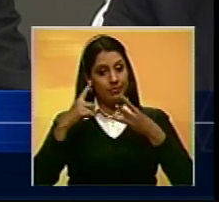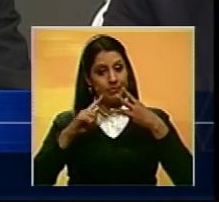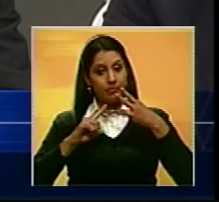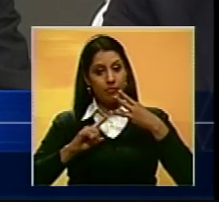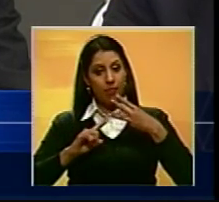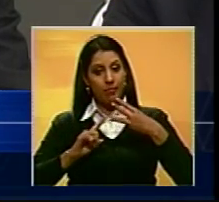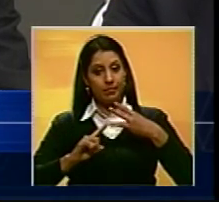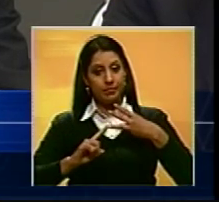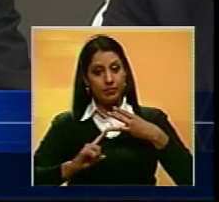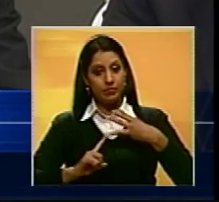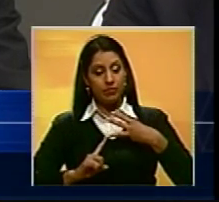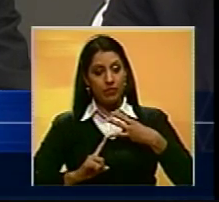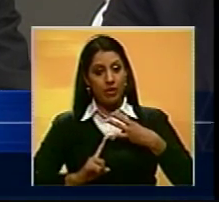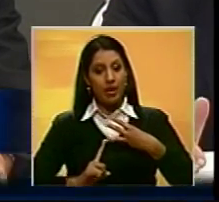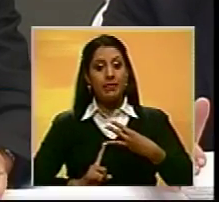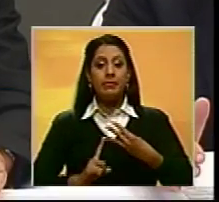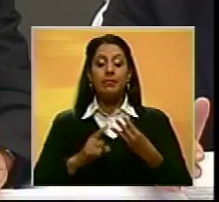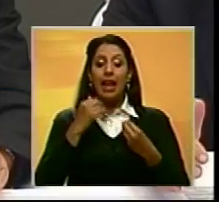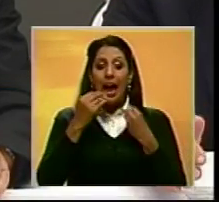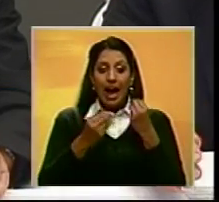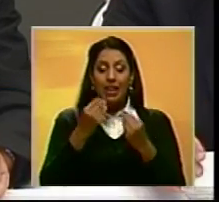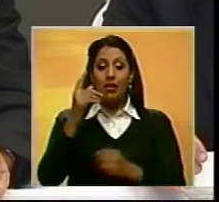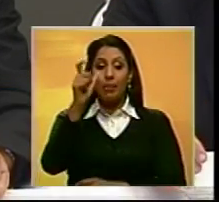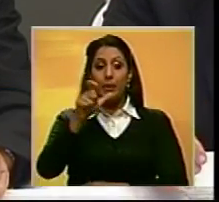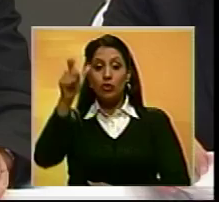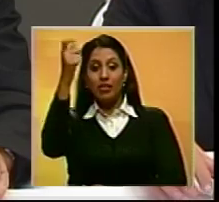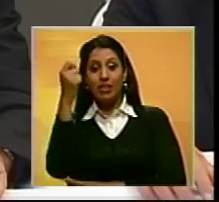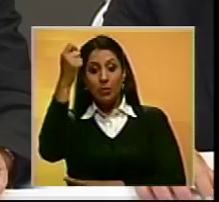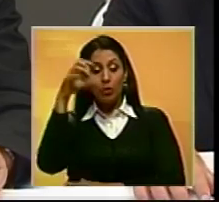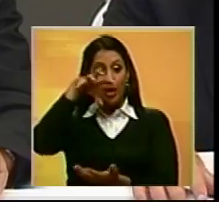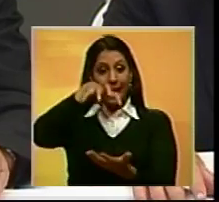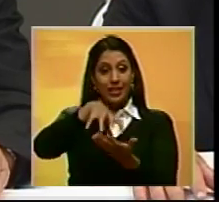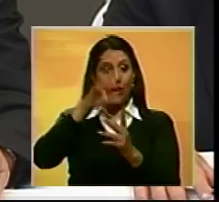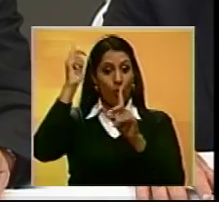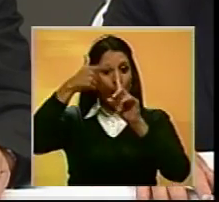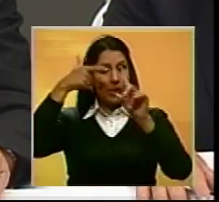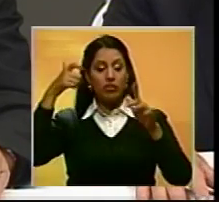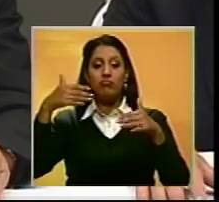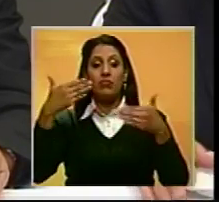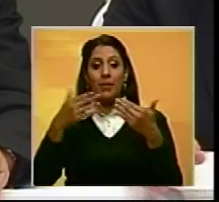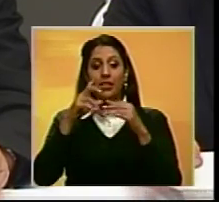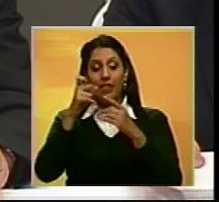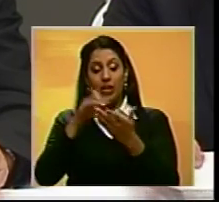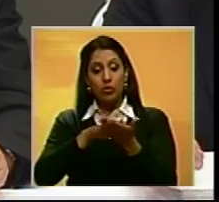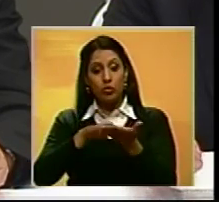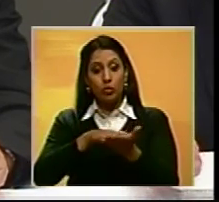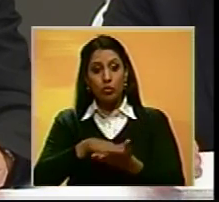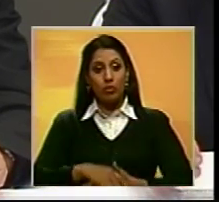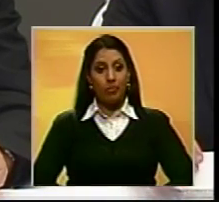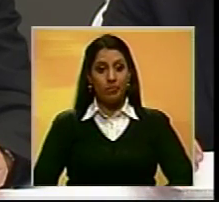Tercero, el caso de los diputados del Estado Amazonas.